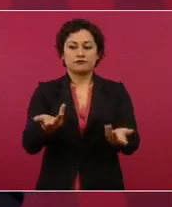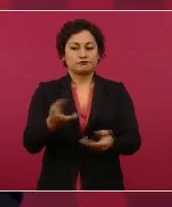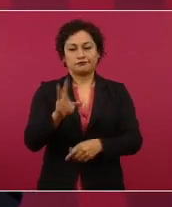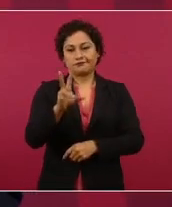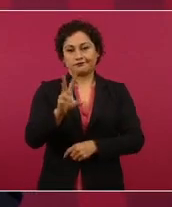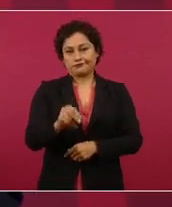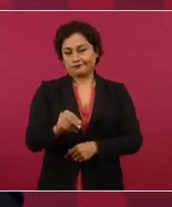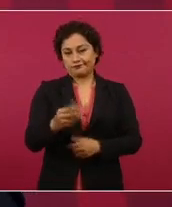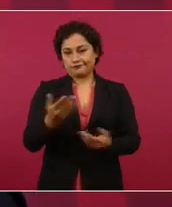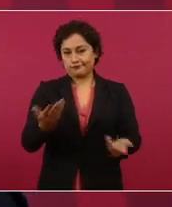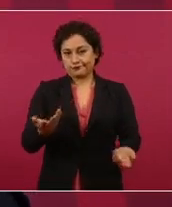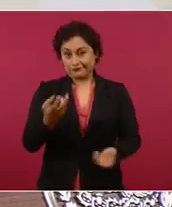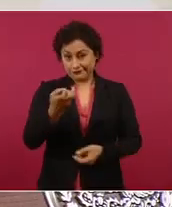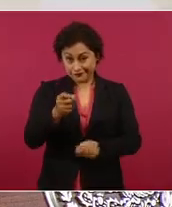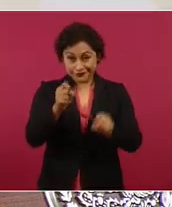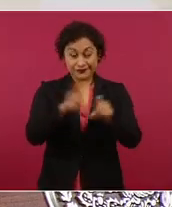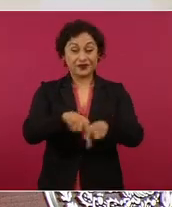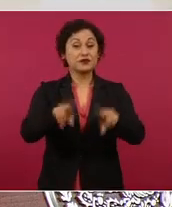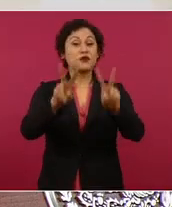este tema,